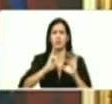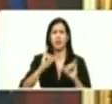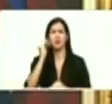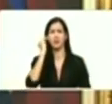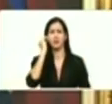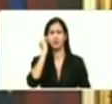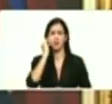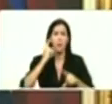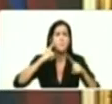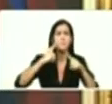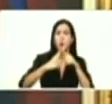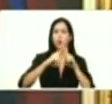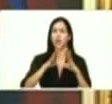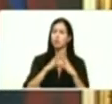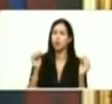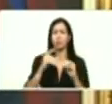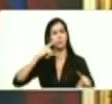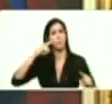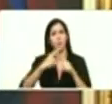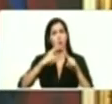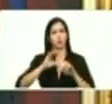los agarramos con los kilos a toditos